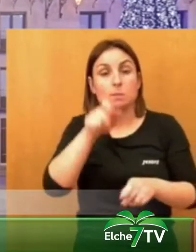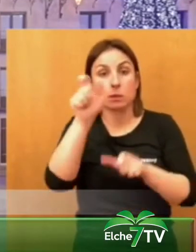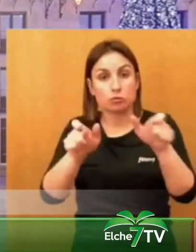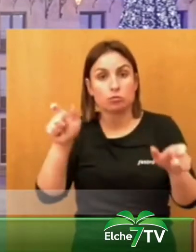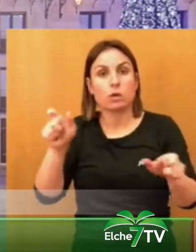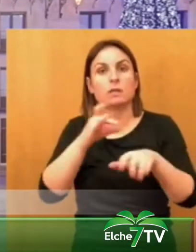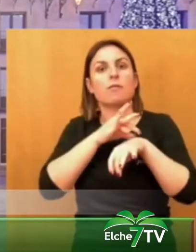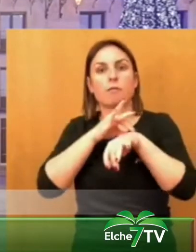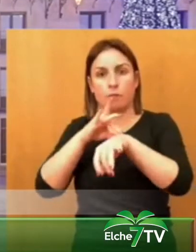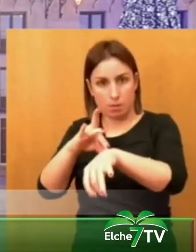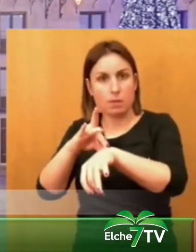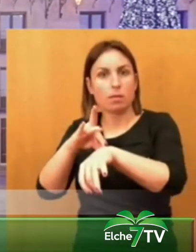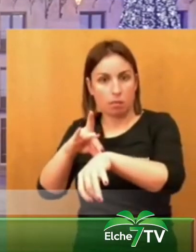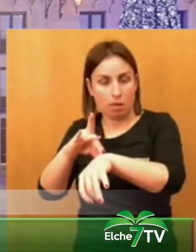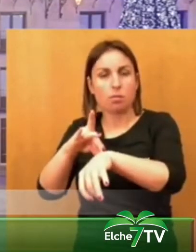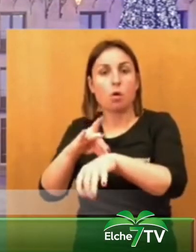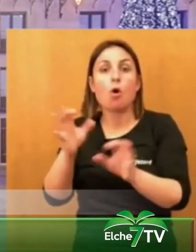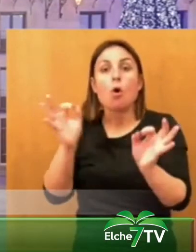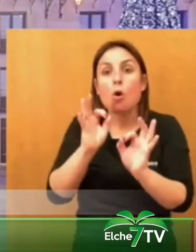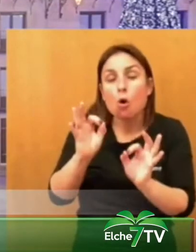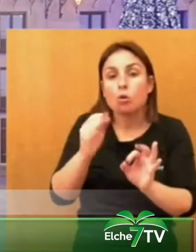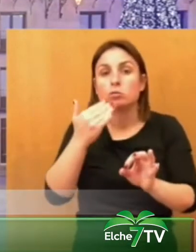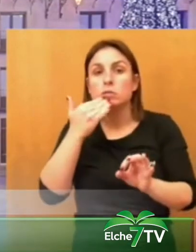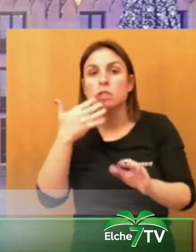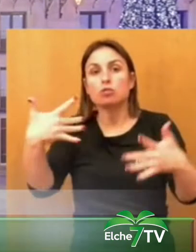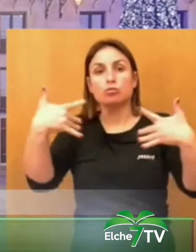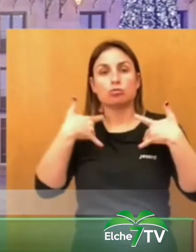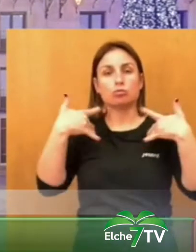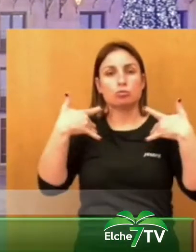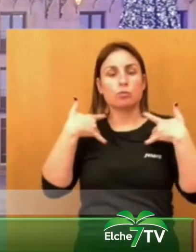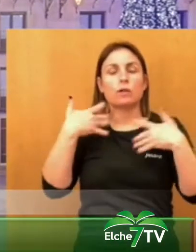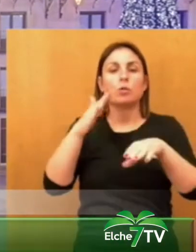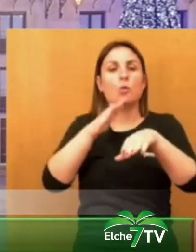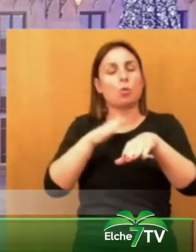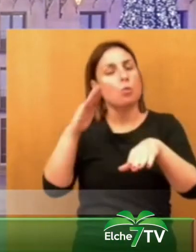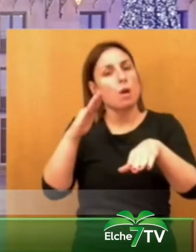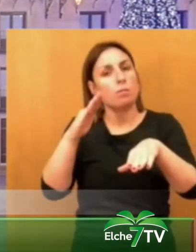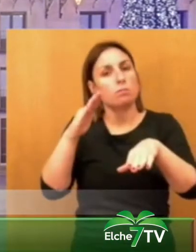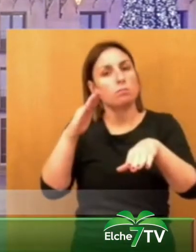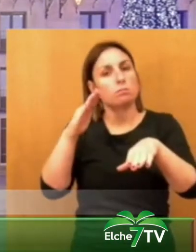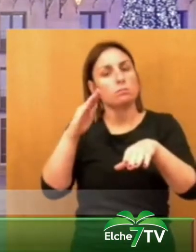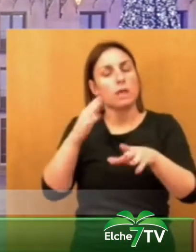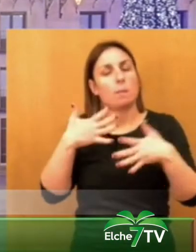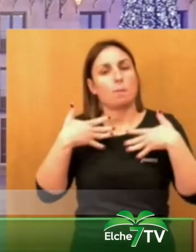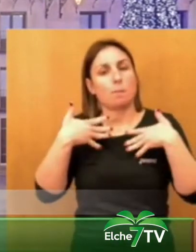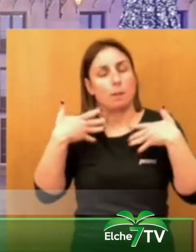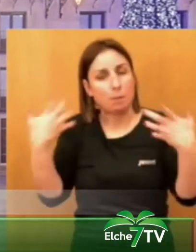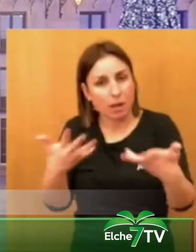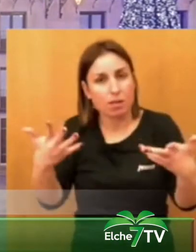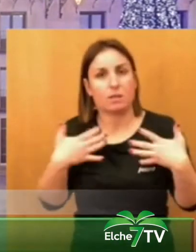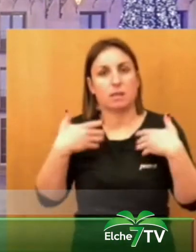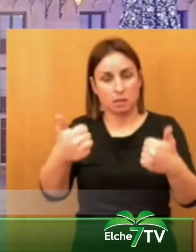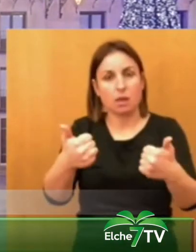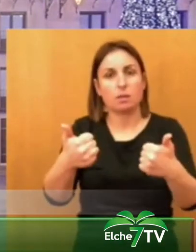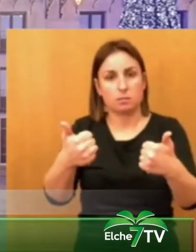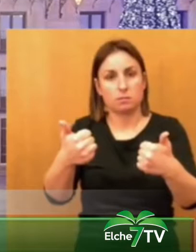quiso felicitar las fiestas a los ilicitanos e ilicitanas con un mensaje de esperanza de cara al próximo 2021 que estará marcado